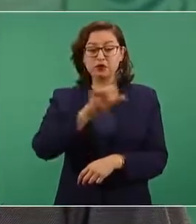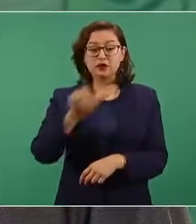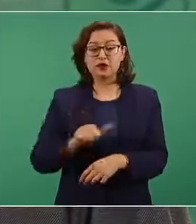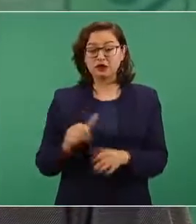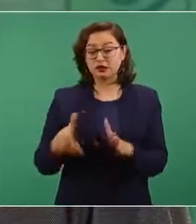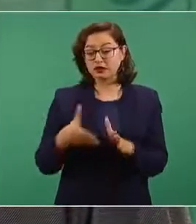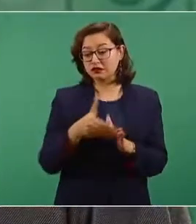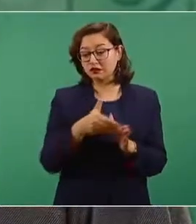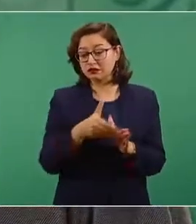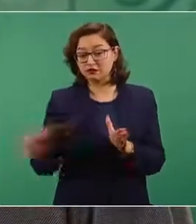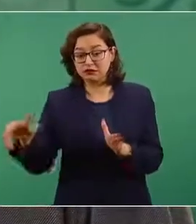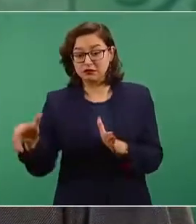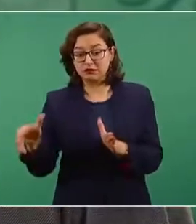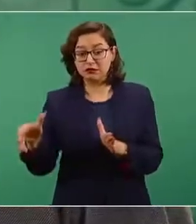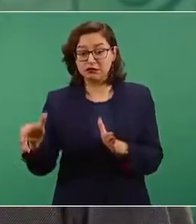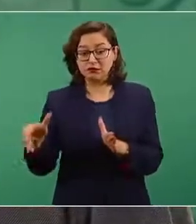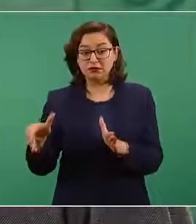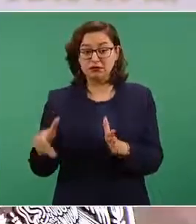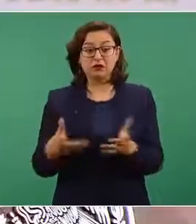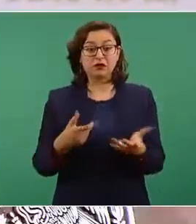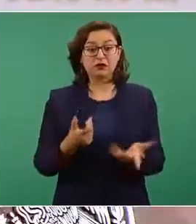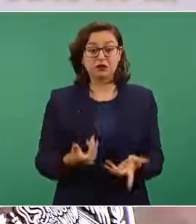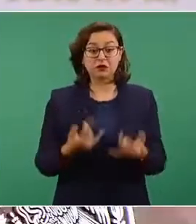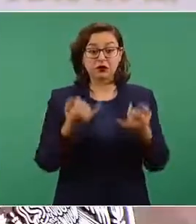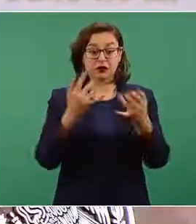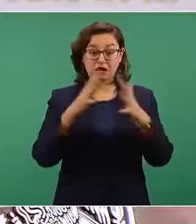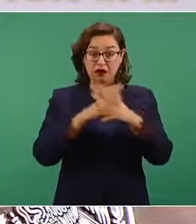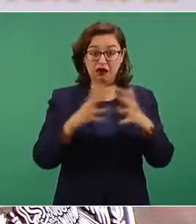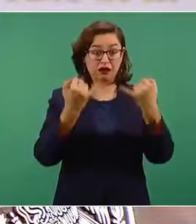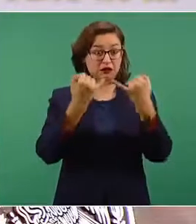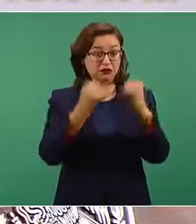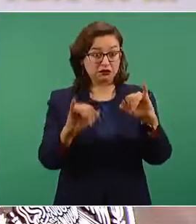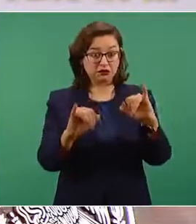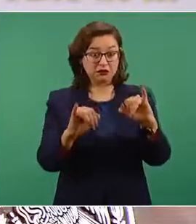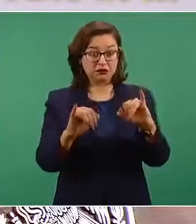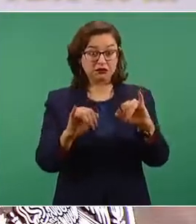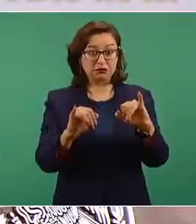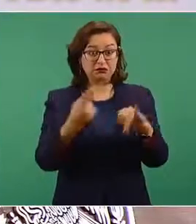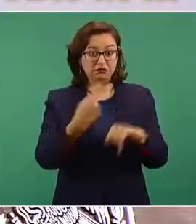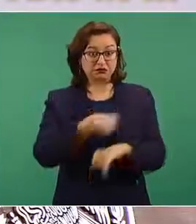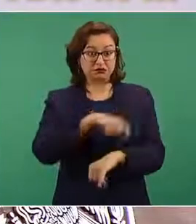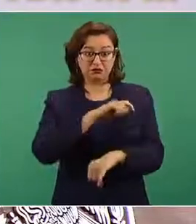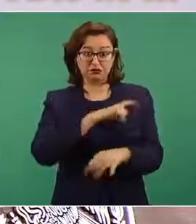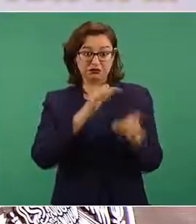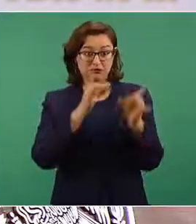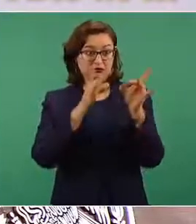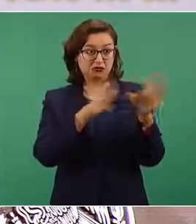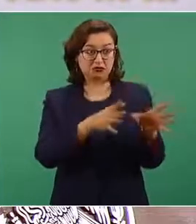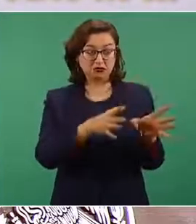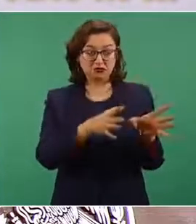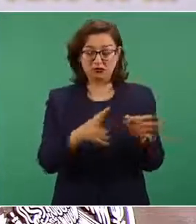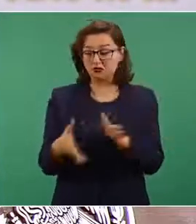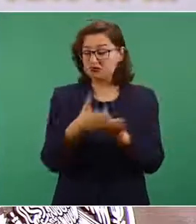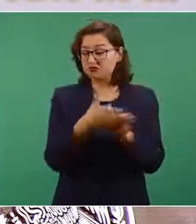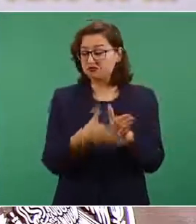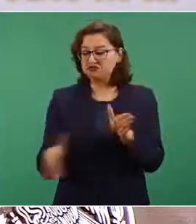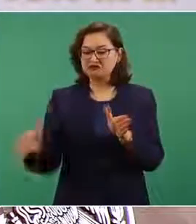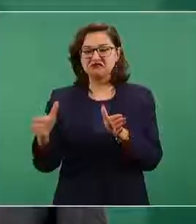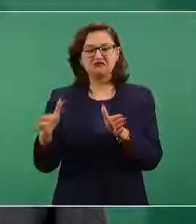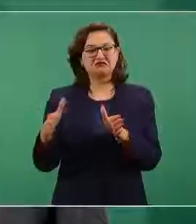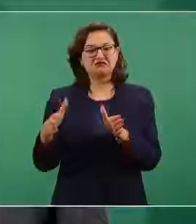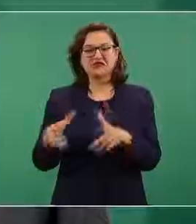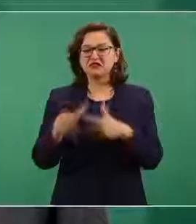durante el periodo posterior a la independencia, que se mantuvieron las mismas prácticas de